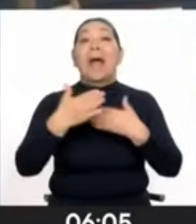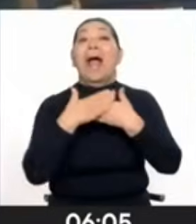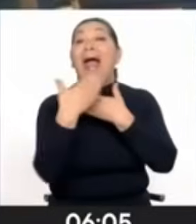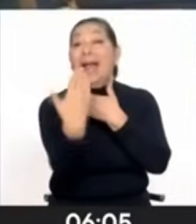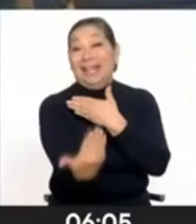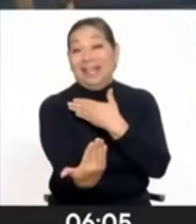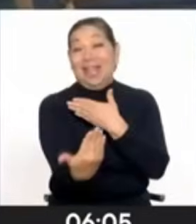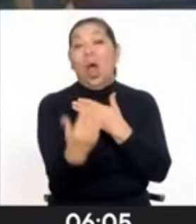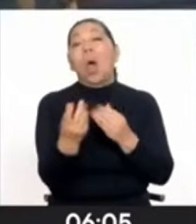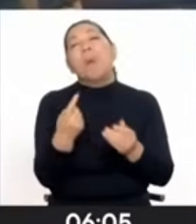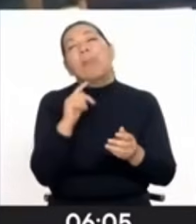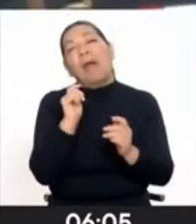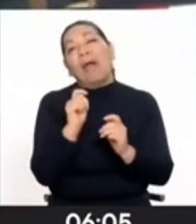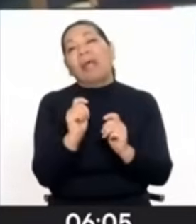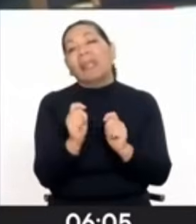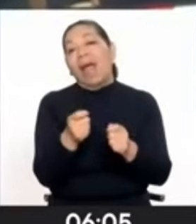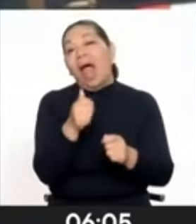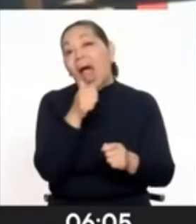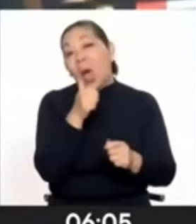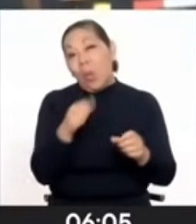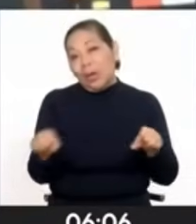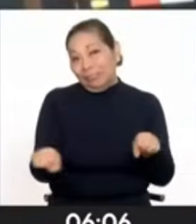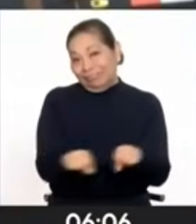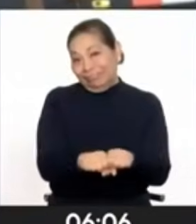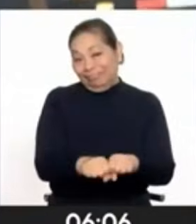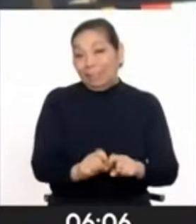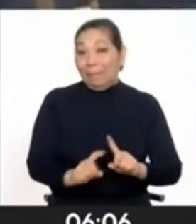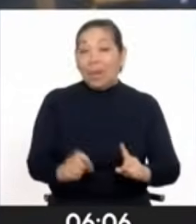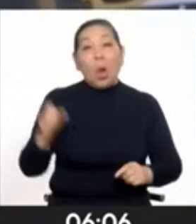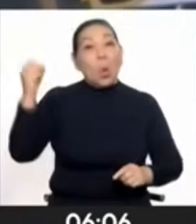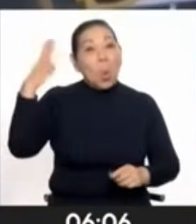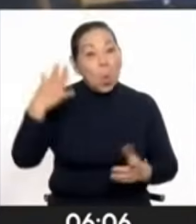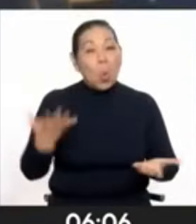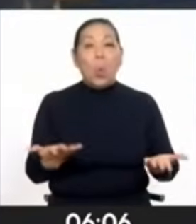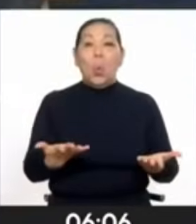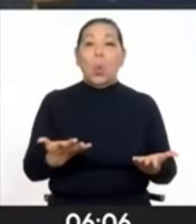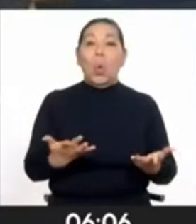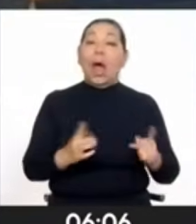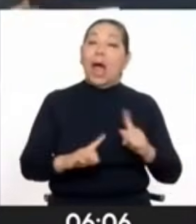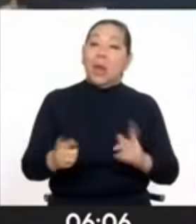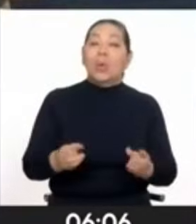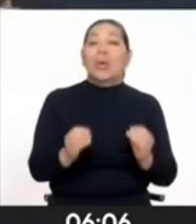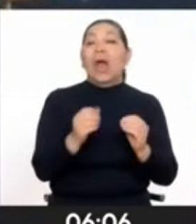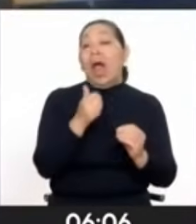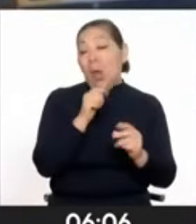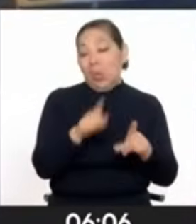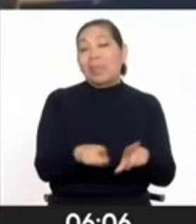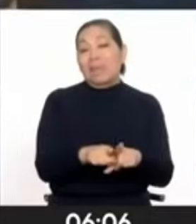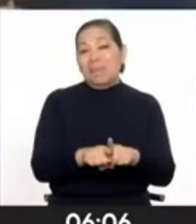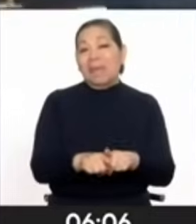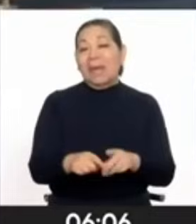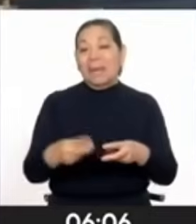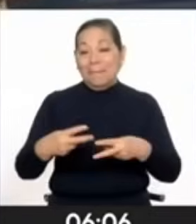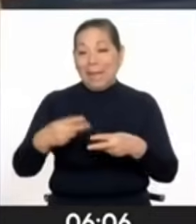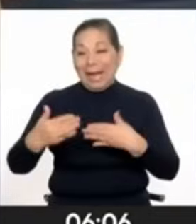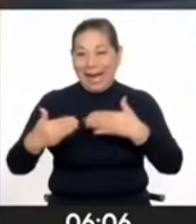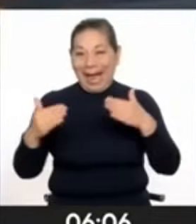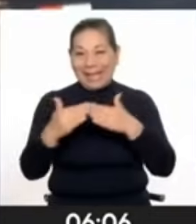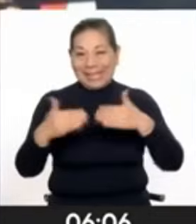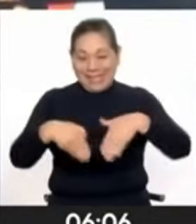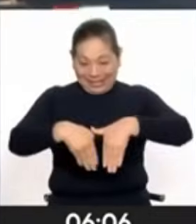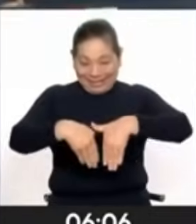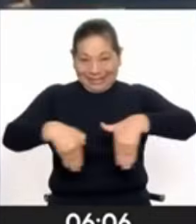parte posterior de estos lavaderos, de los cuales proveía la luz y también en algunos casos el agua. Se ha procedido